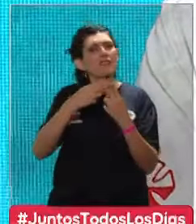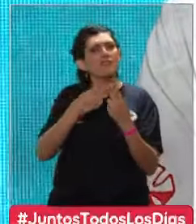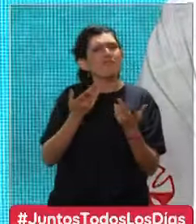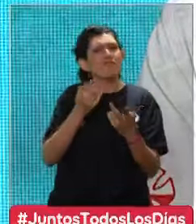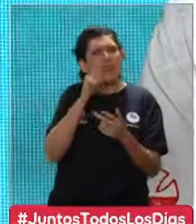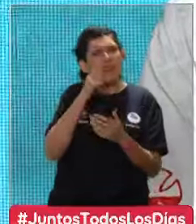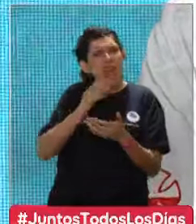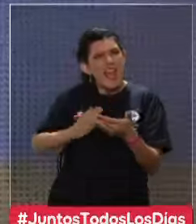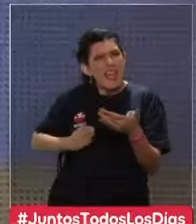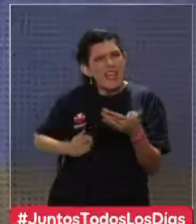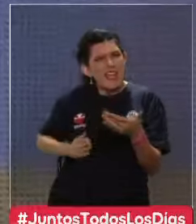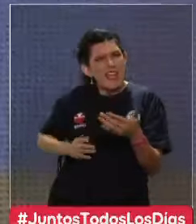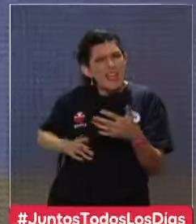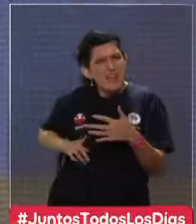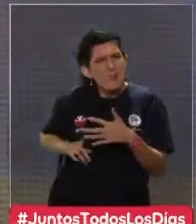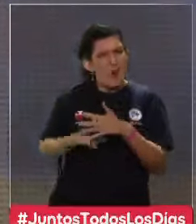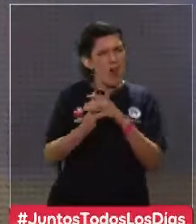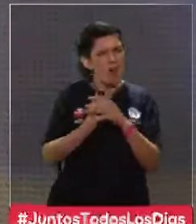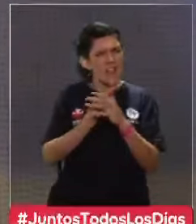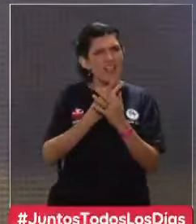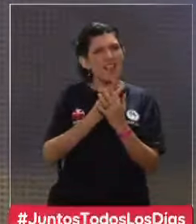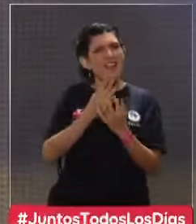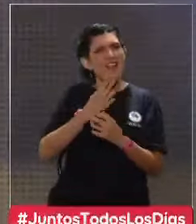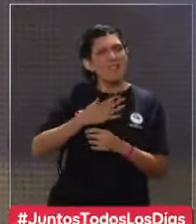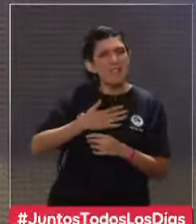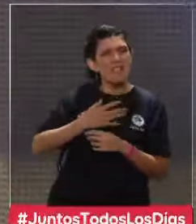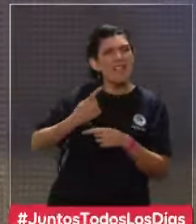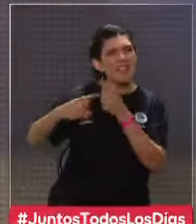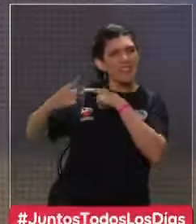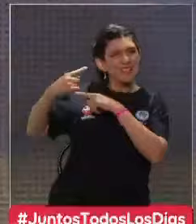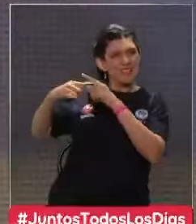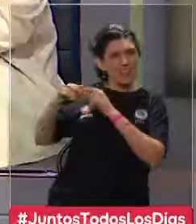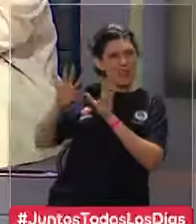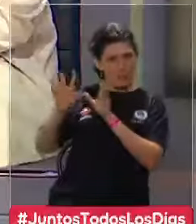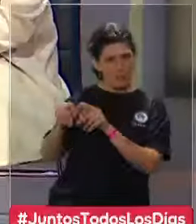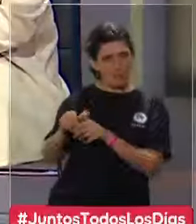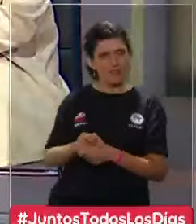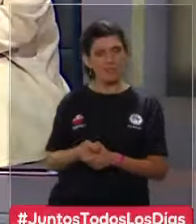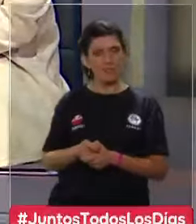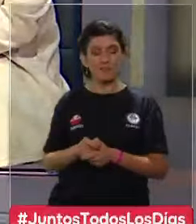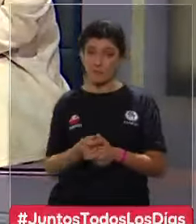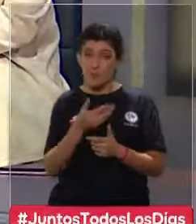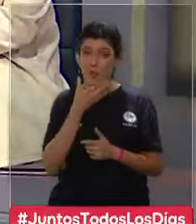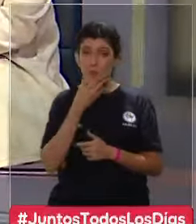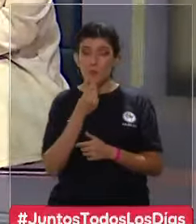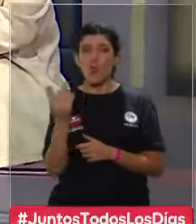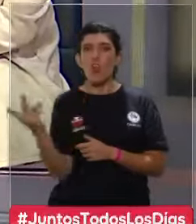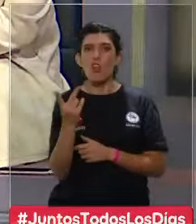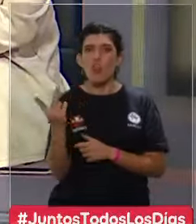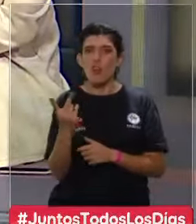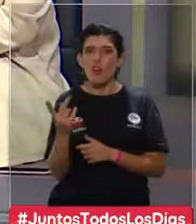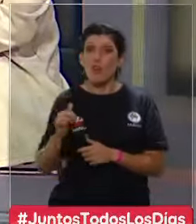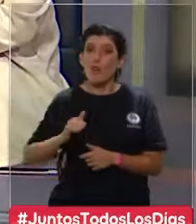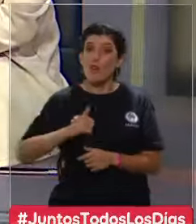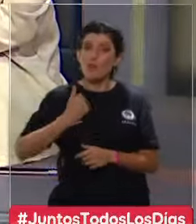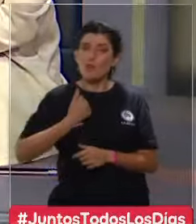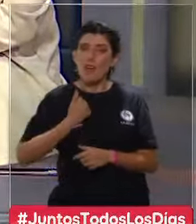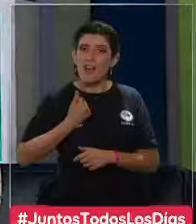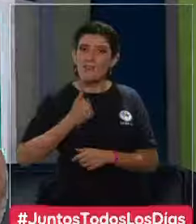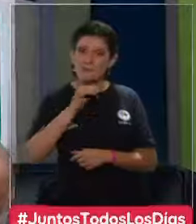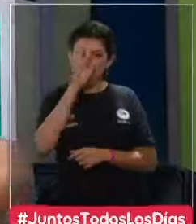inicio en la vida y en la historia de la familia. Esto es muy bonito porque los dos voluntarios se enamoran.